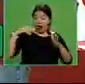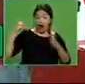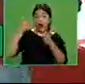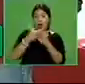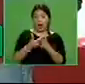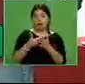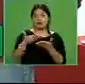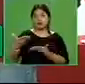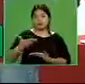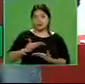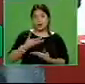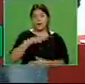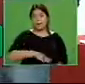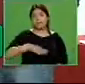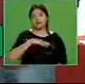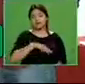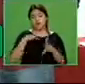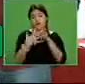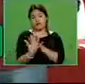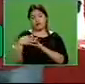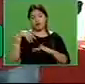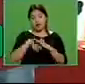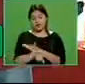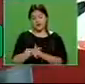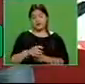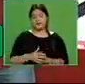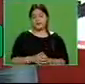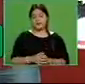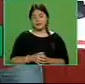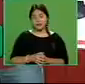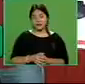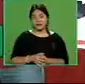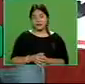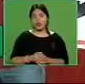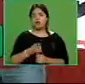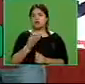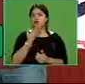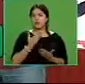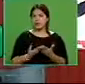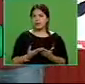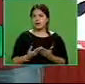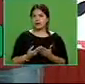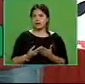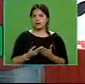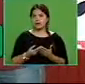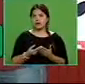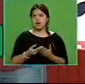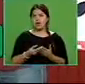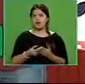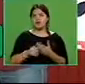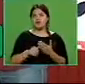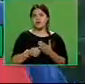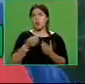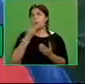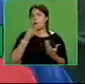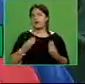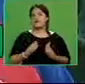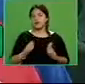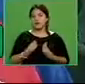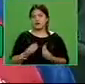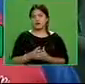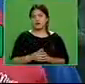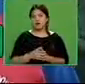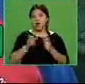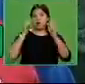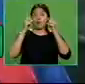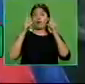beneficiada de la misión Madres del Barrio. ¿Y tú solicitaste tu cédula del Buen Vivir? Bueno, eso fue una sorpresa